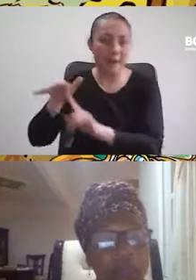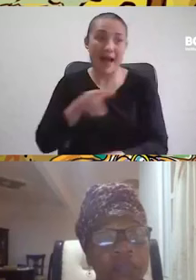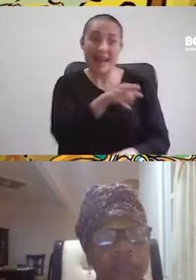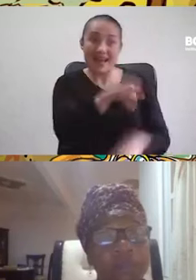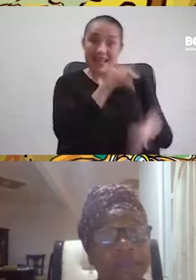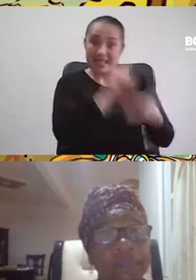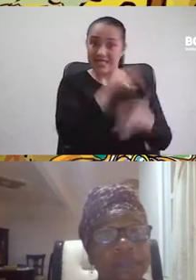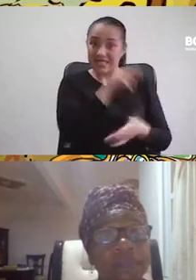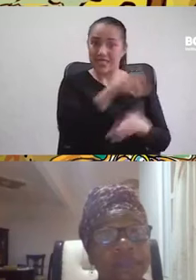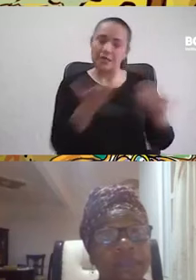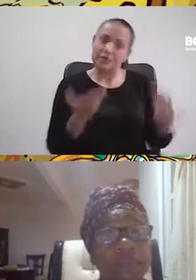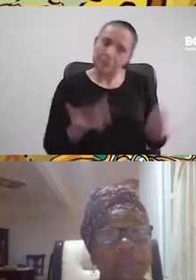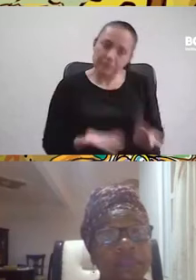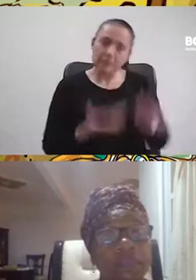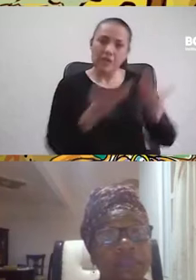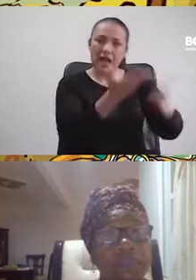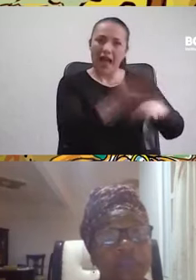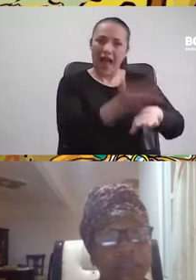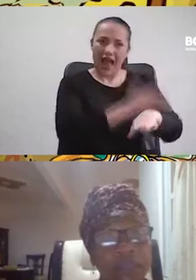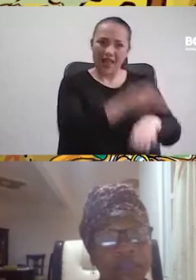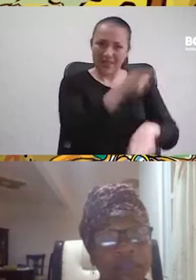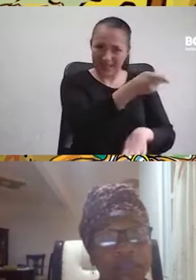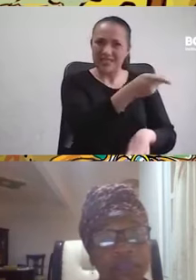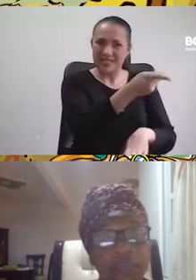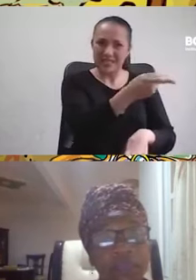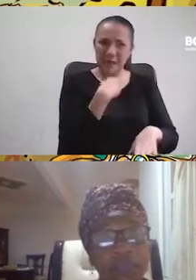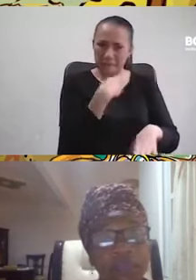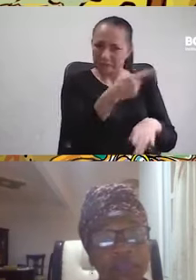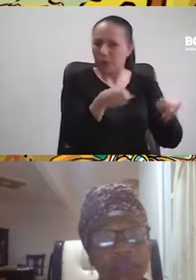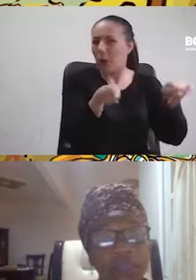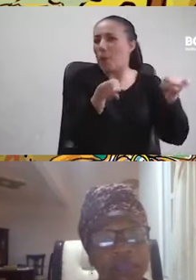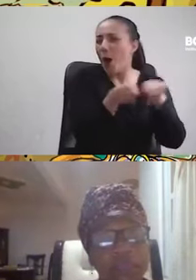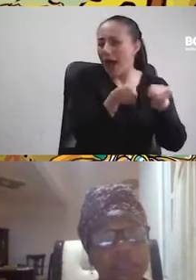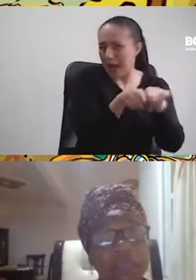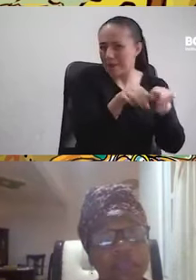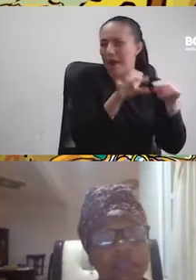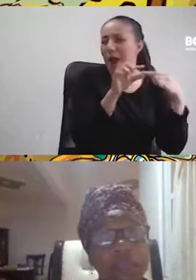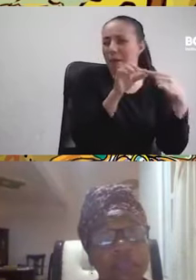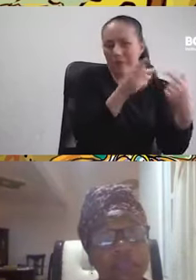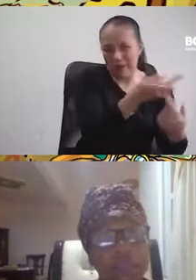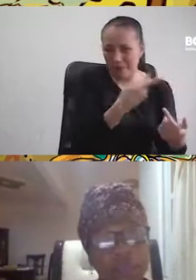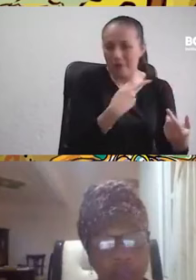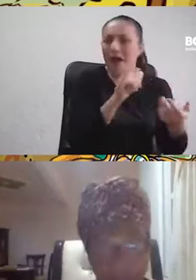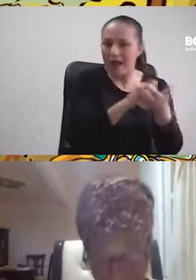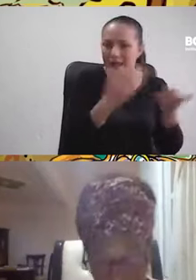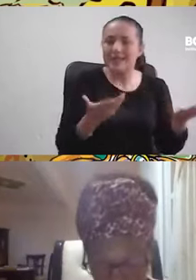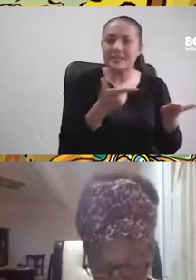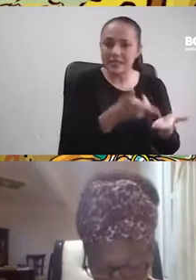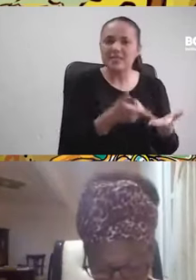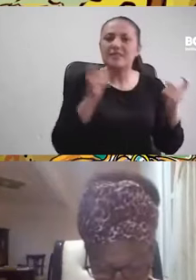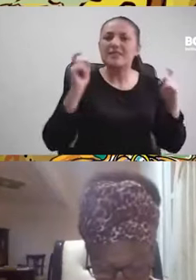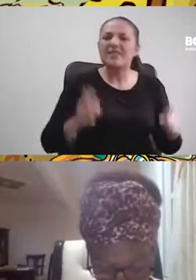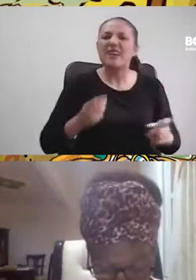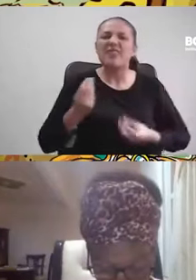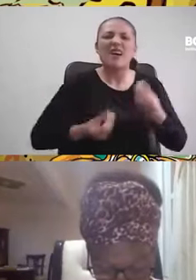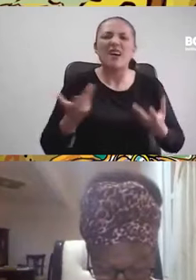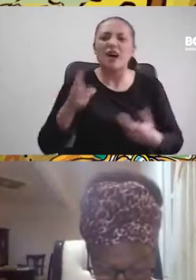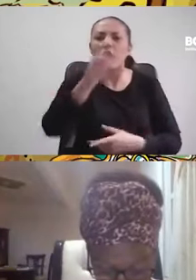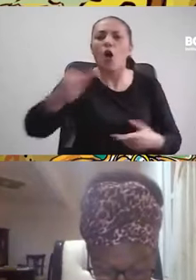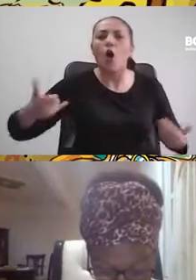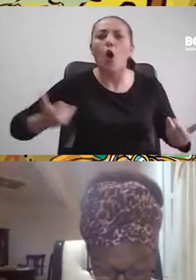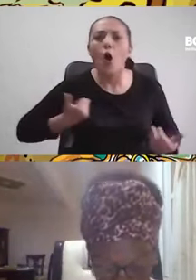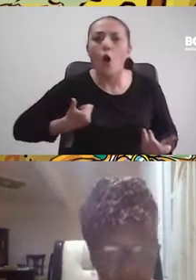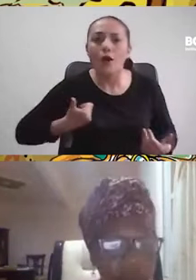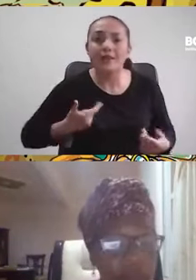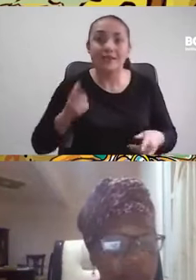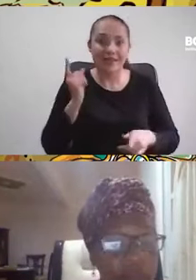primer hermano, hablabas sobre lo que se debe hacer con los jóvenes, y es esta pregunta que